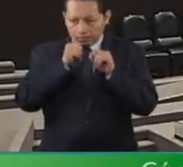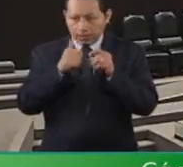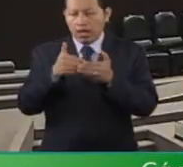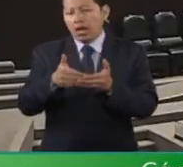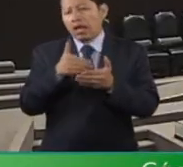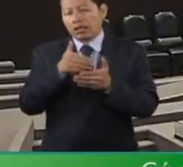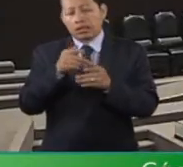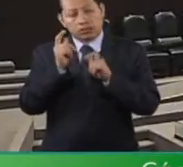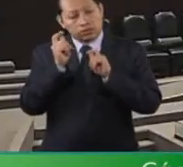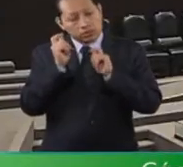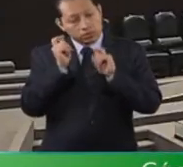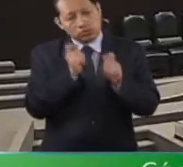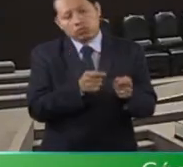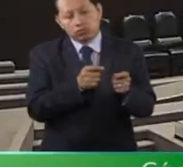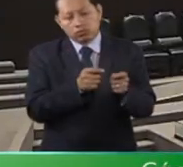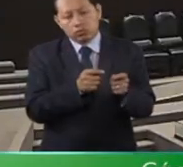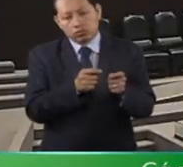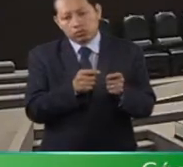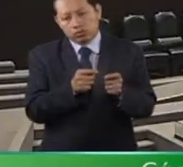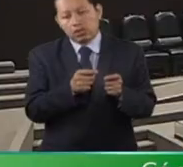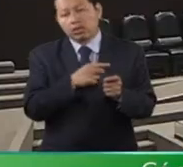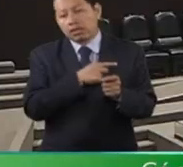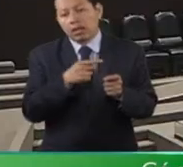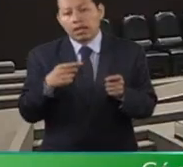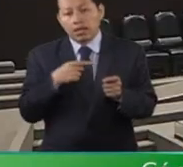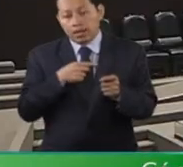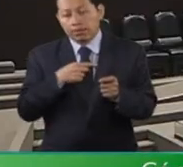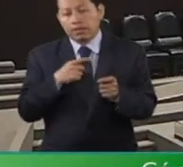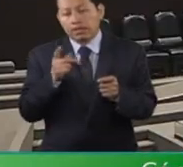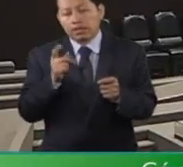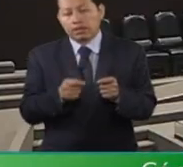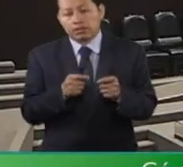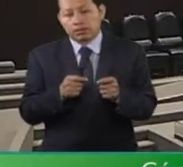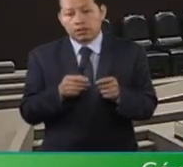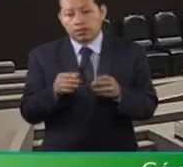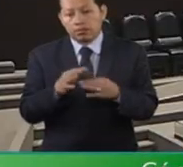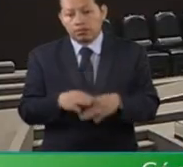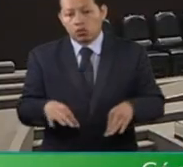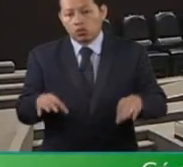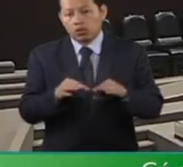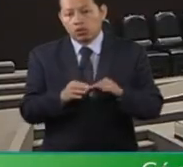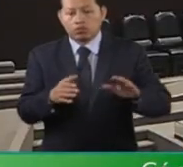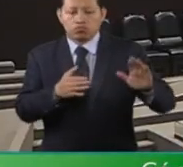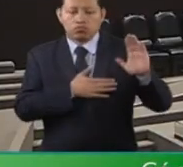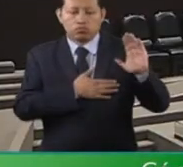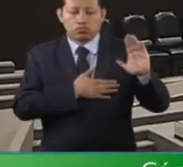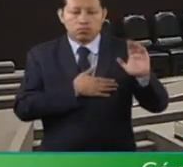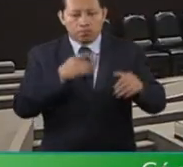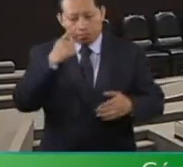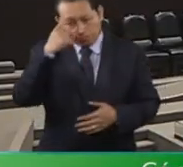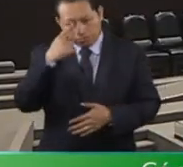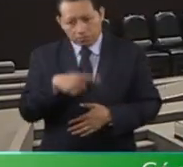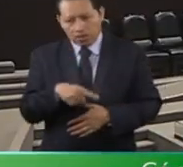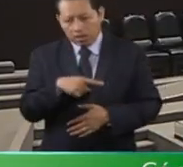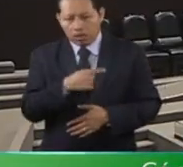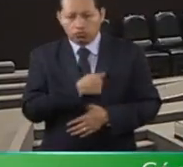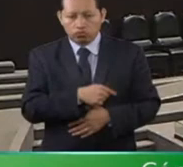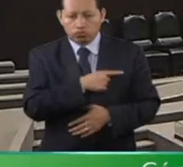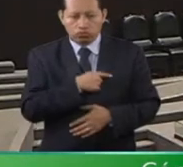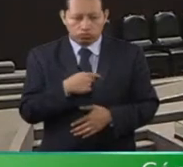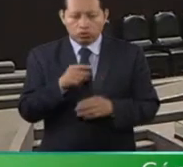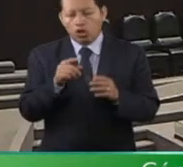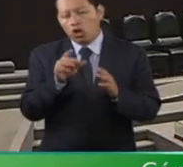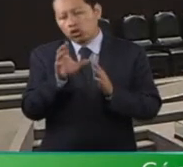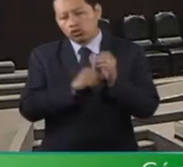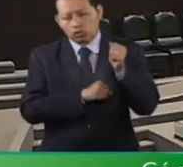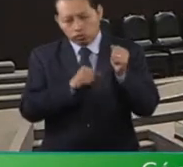de su cargo, le será tomado el juramento de cumplir y hacer cumplir lo que dice la Constitución